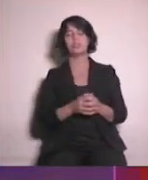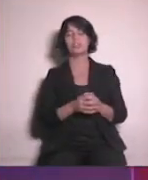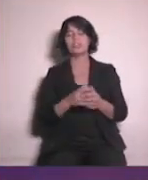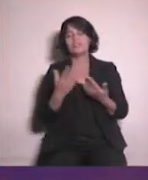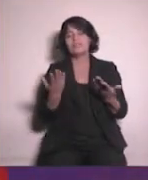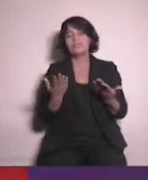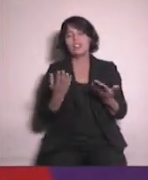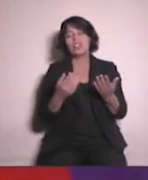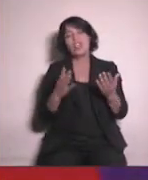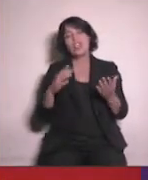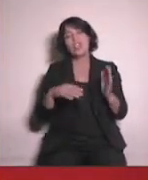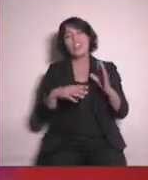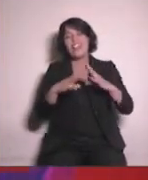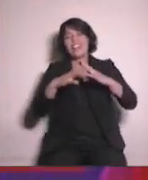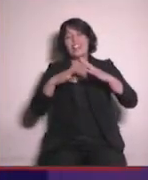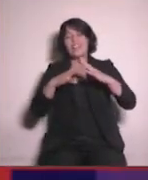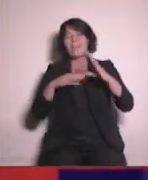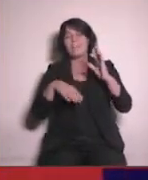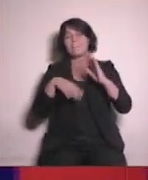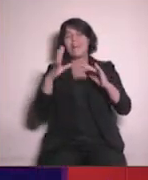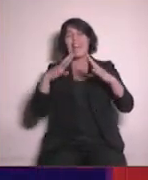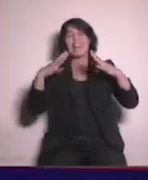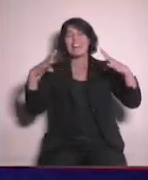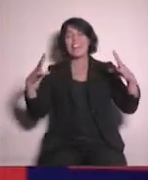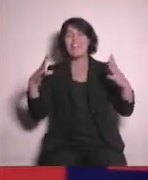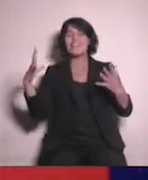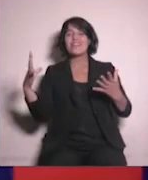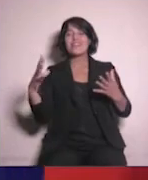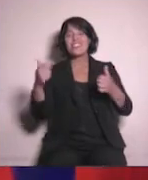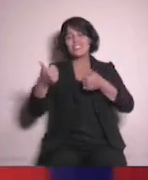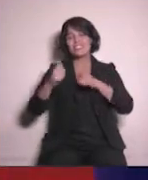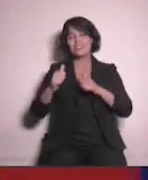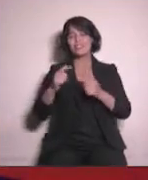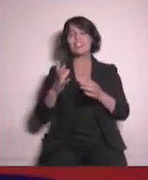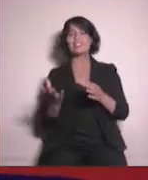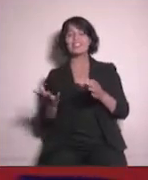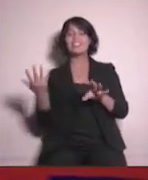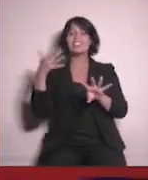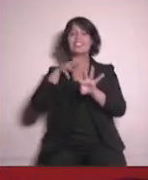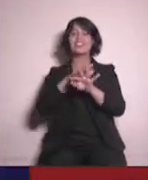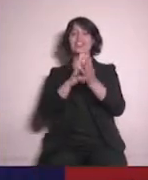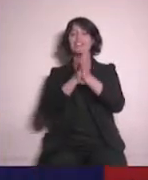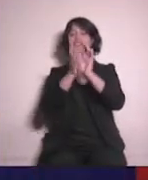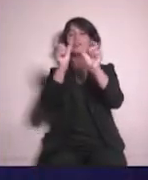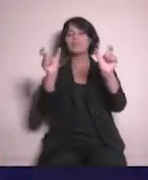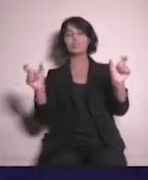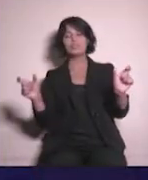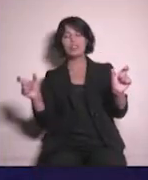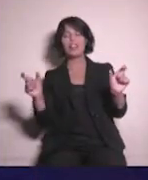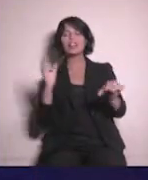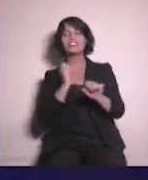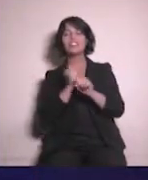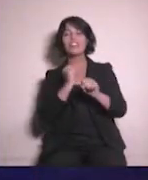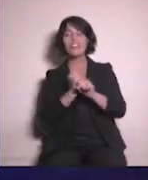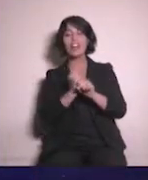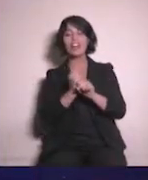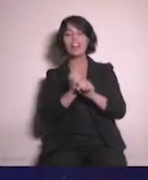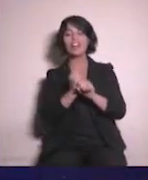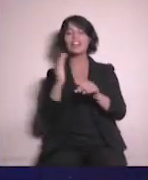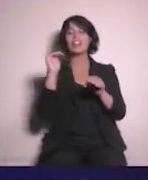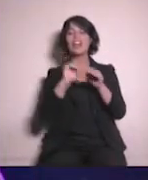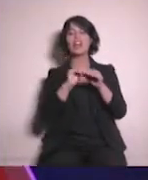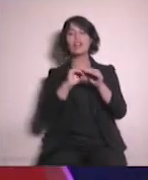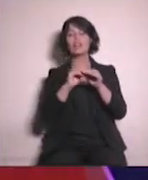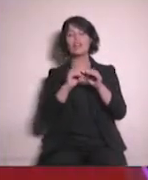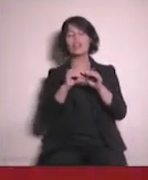Entonces, el gran desafío está en incorporar a todos quienes trabajan en el ahorro